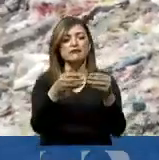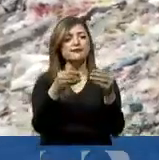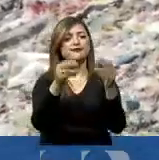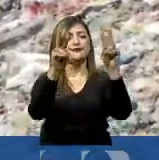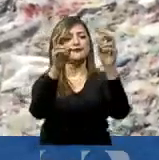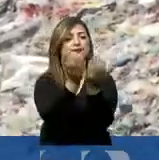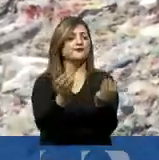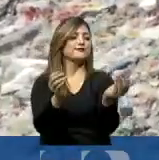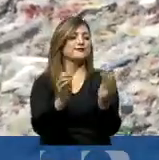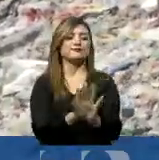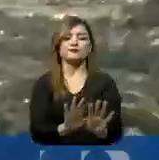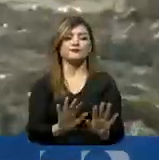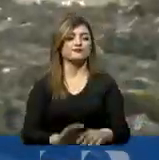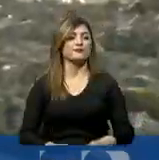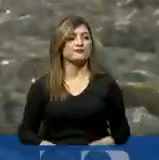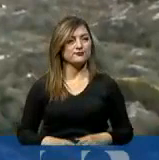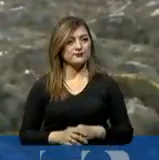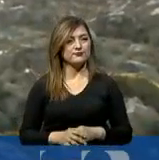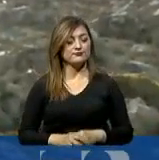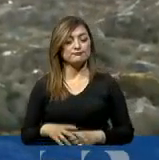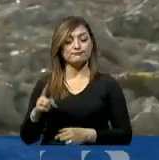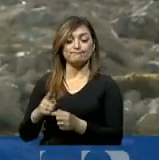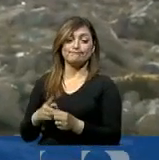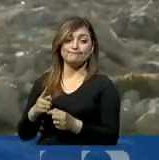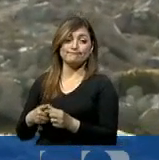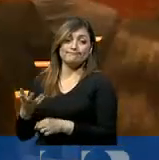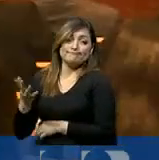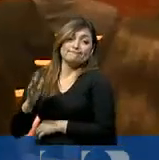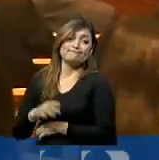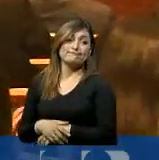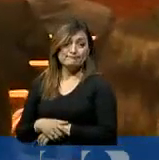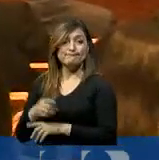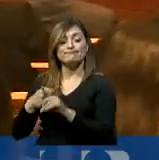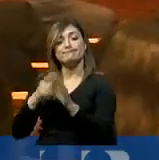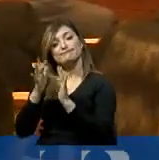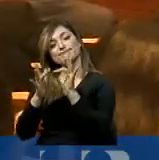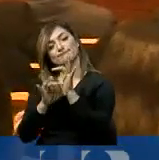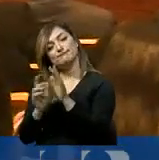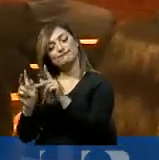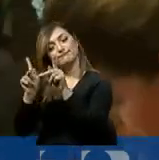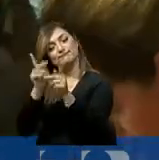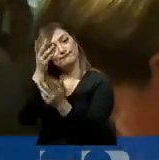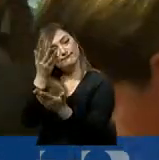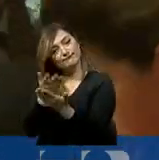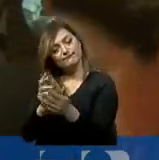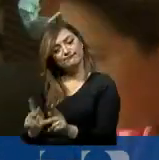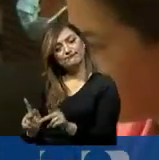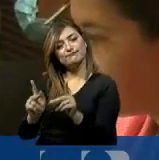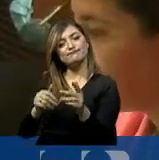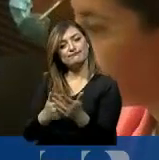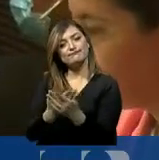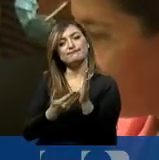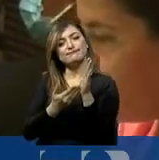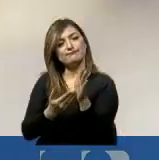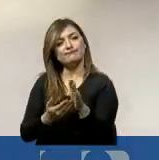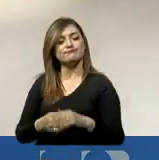en el tema de los desechos sólidos esto mientras en quito recién en abril las autoridades tienen previsto presentar el plan de un nuevo